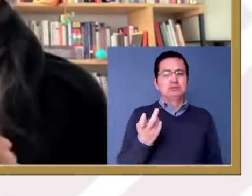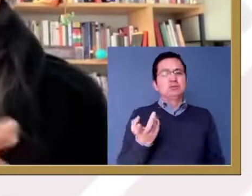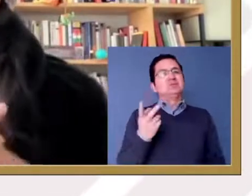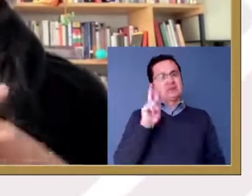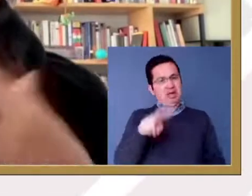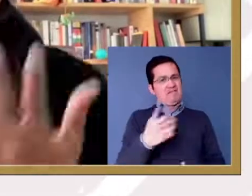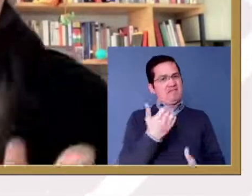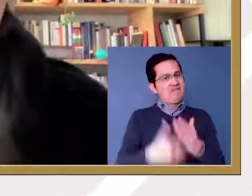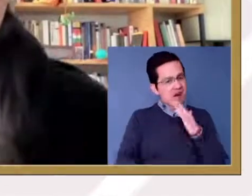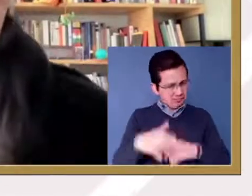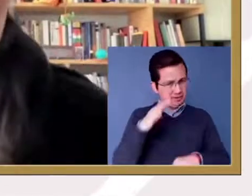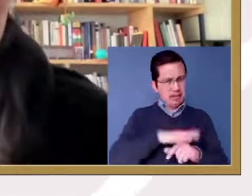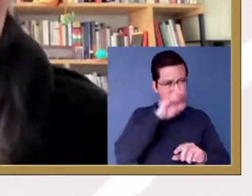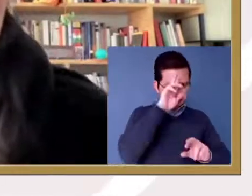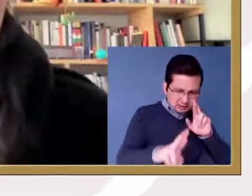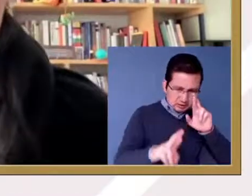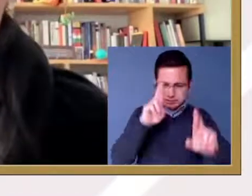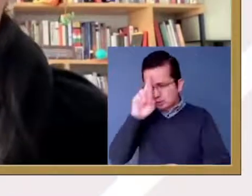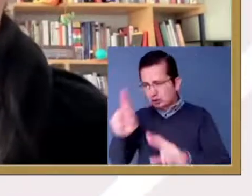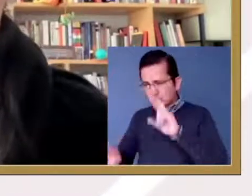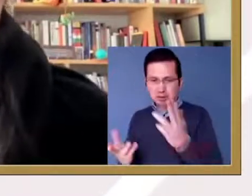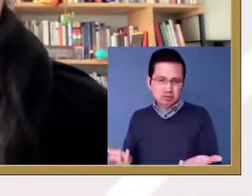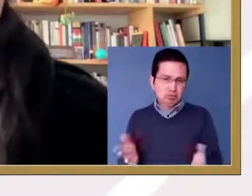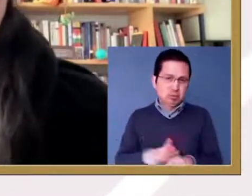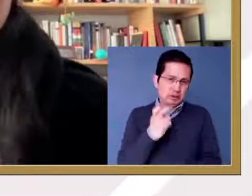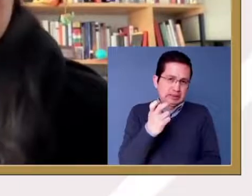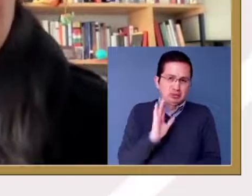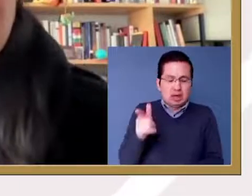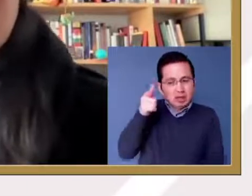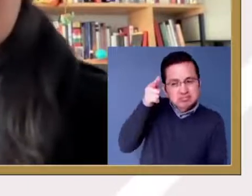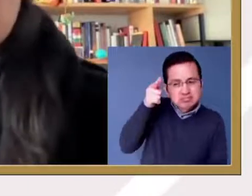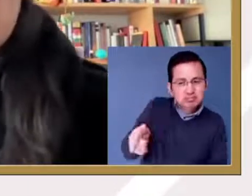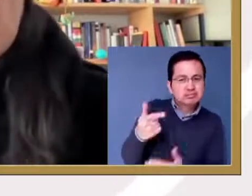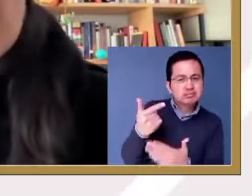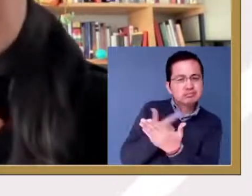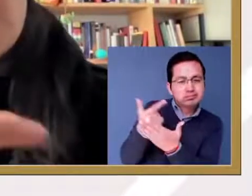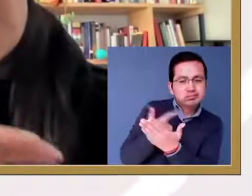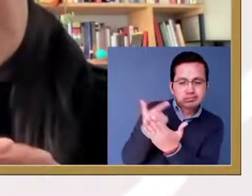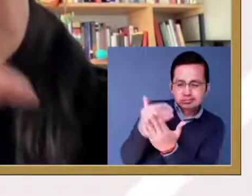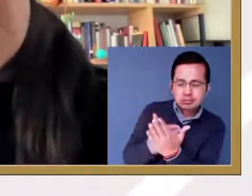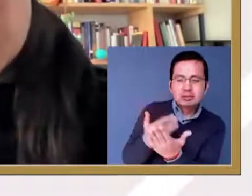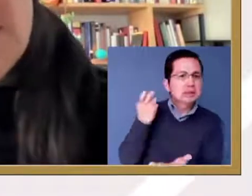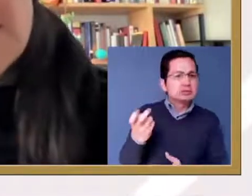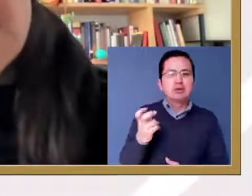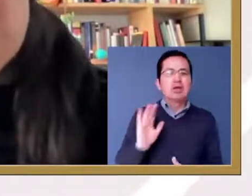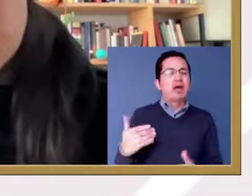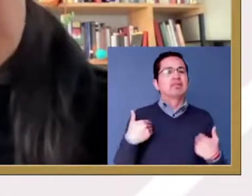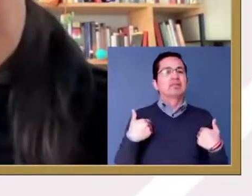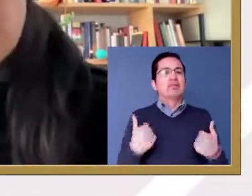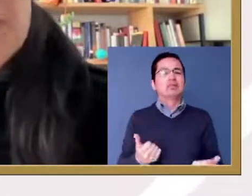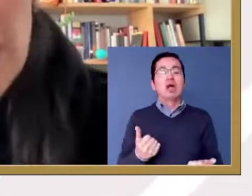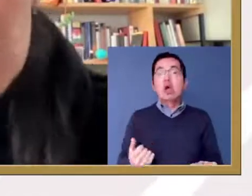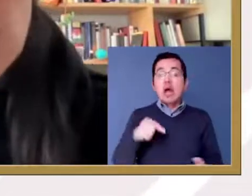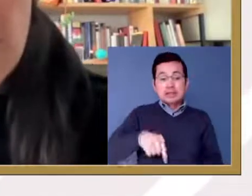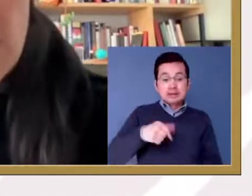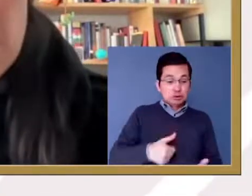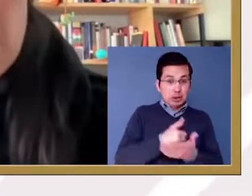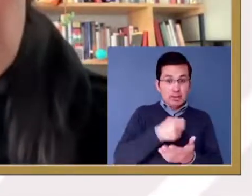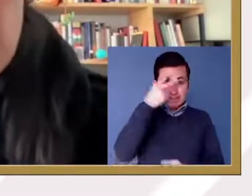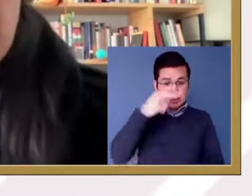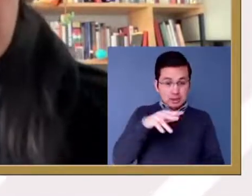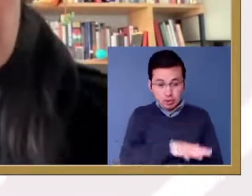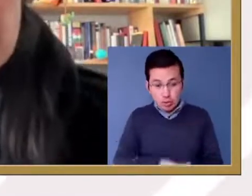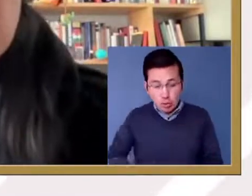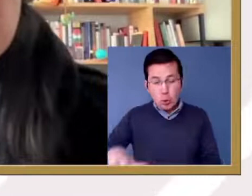que si podemos comprobar explicaciones como esas, podemos entender cuáles son esos lugares de la ciudad que son tan